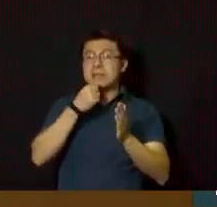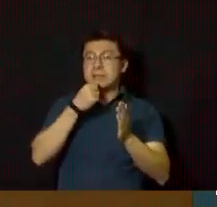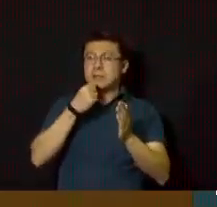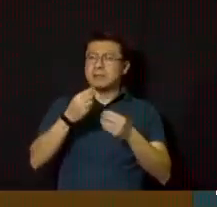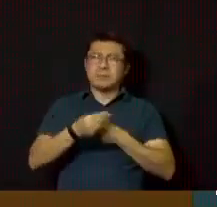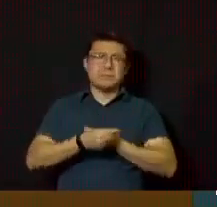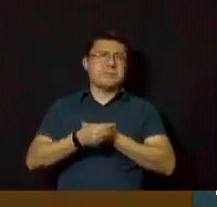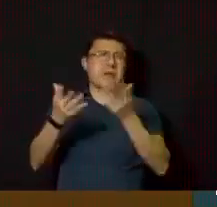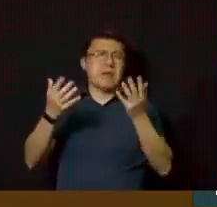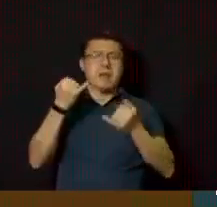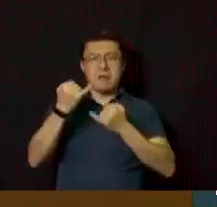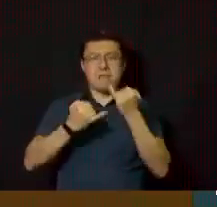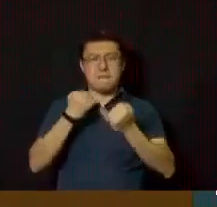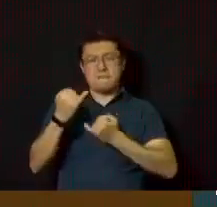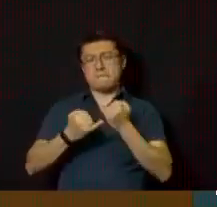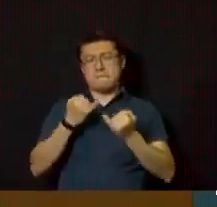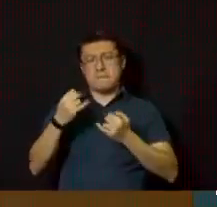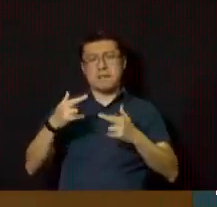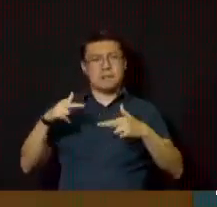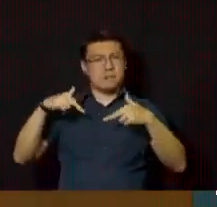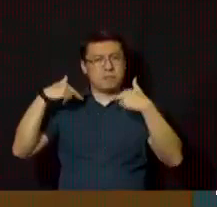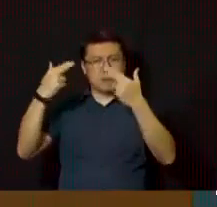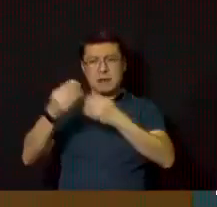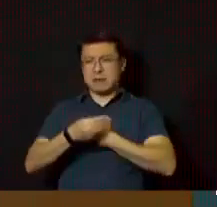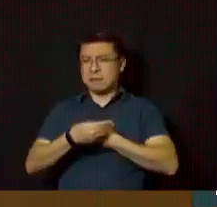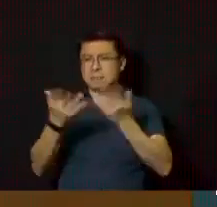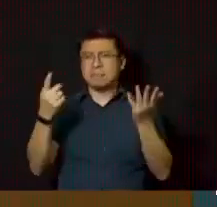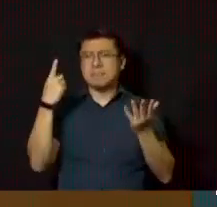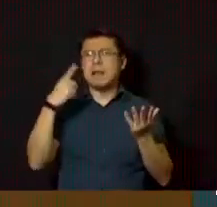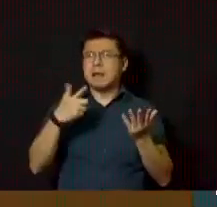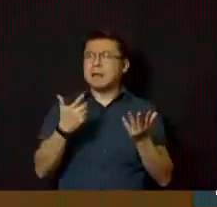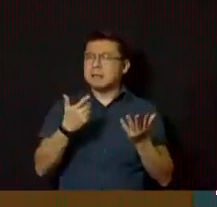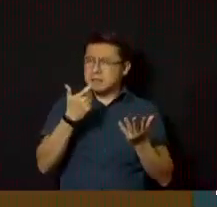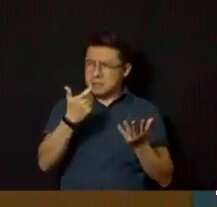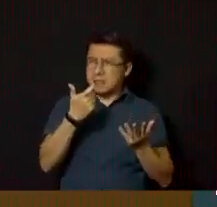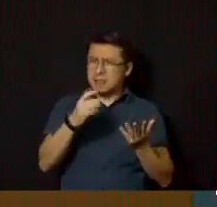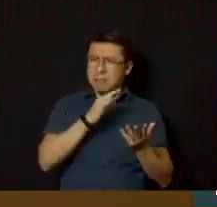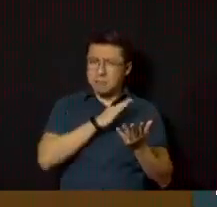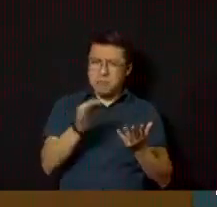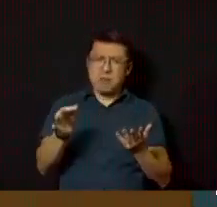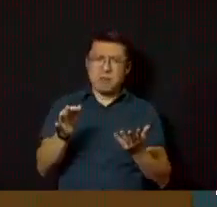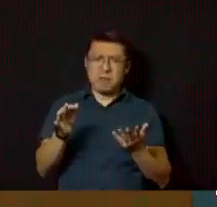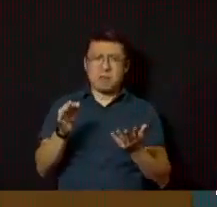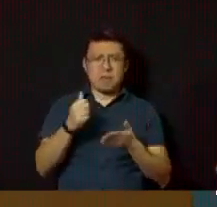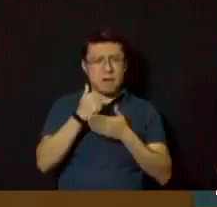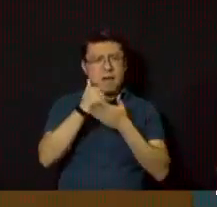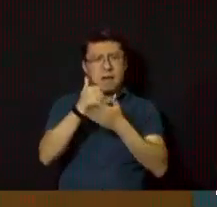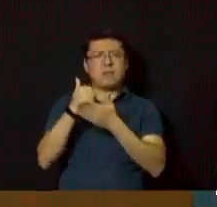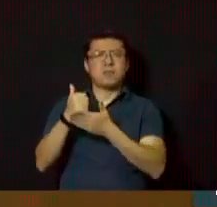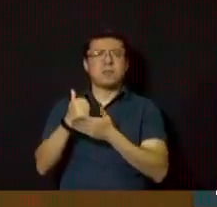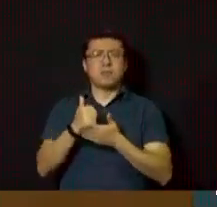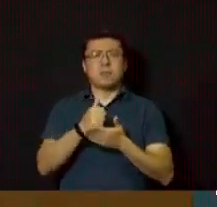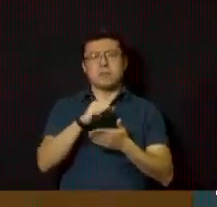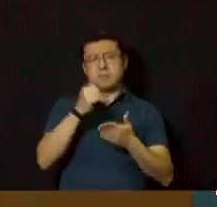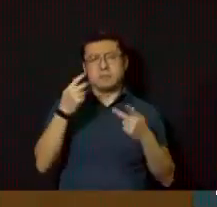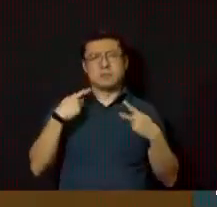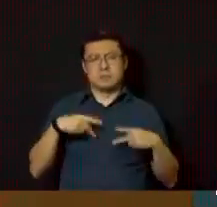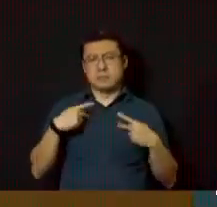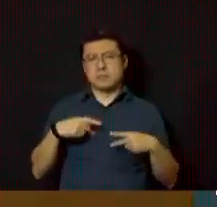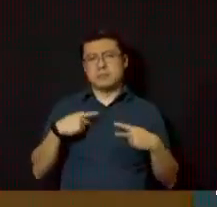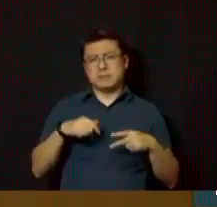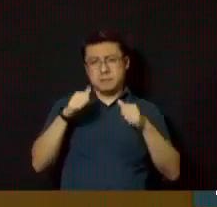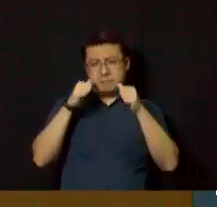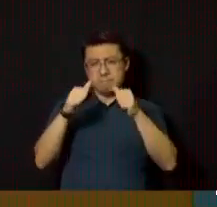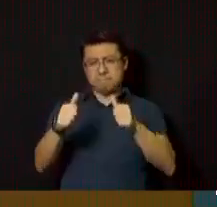juguetes, ¿no? Que para que vean que el dinero se puede ayudar, se puede hacer el bien con otras personas, que no solamente